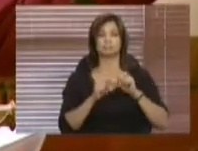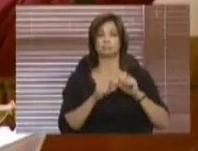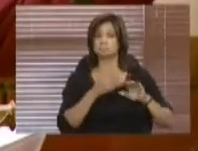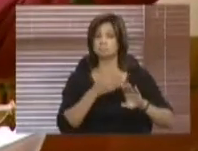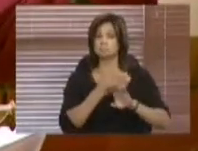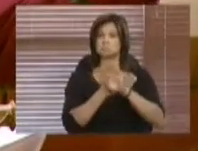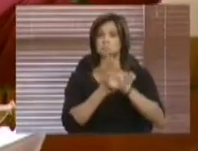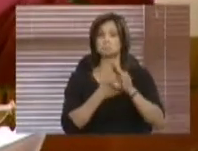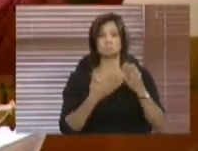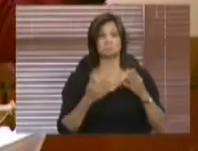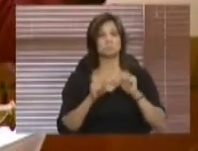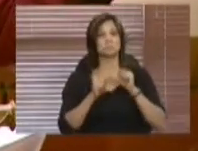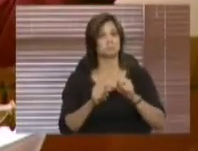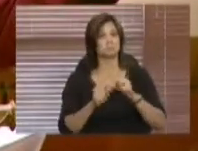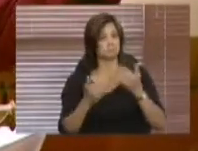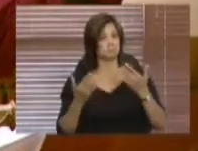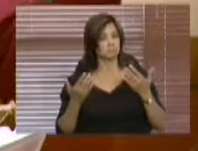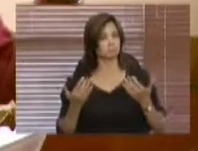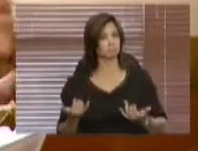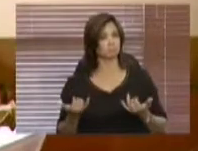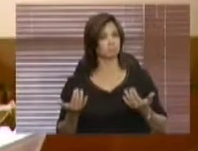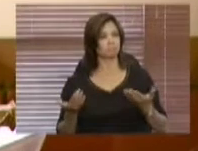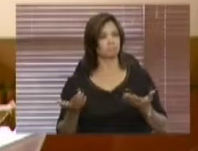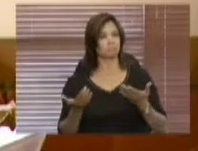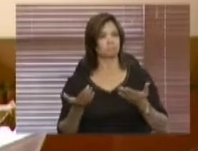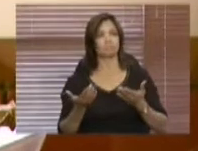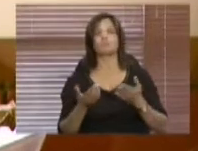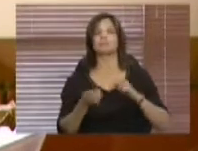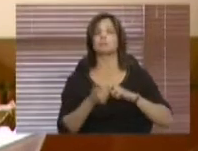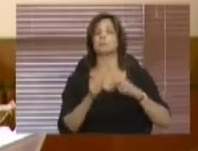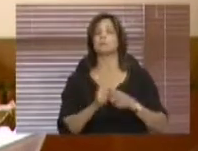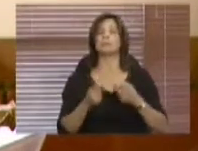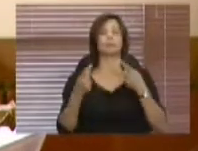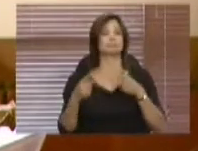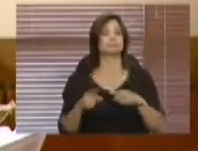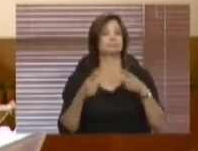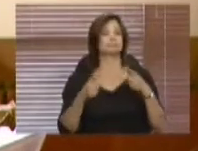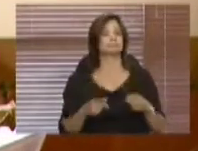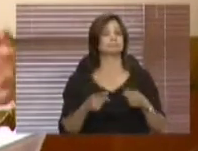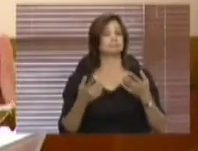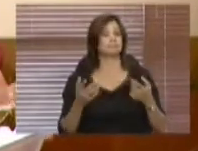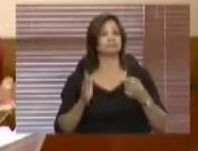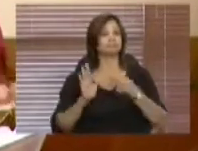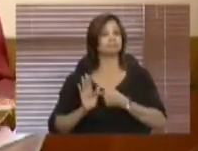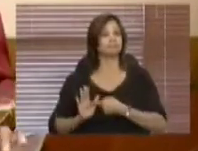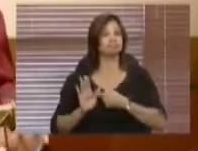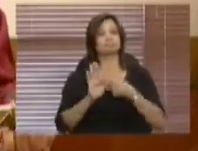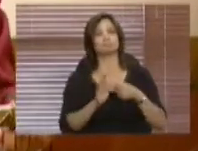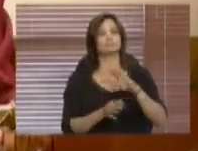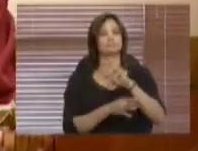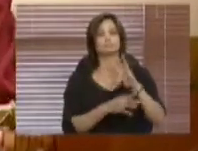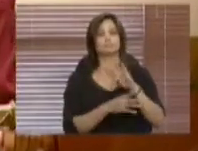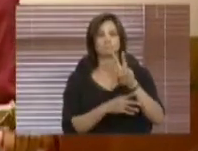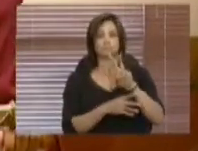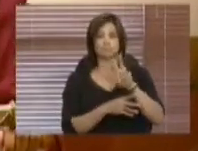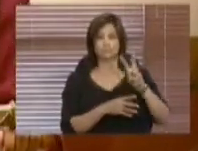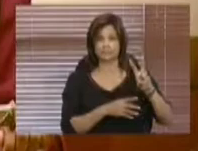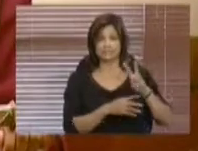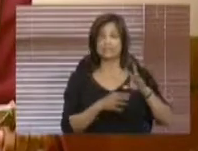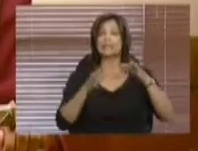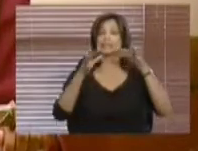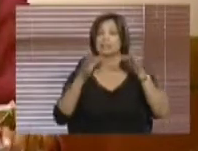amparando en este viacrucis urbano, emitimos 626